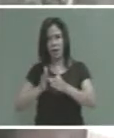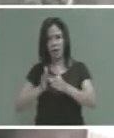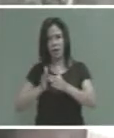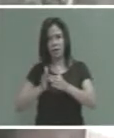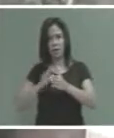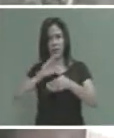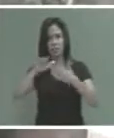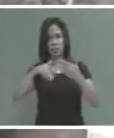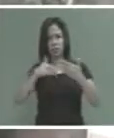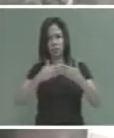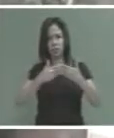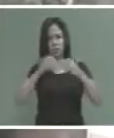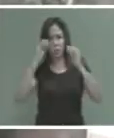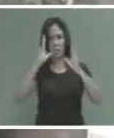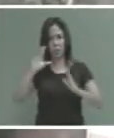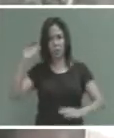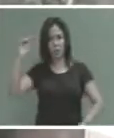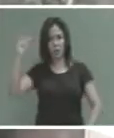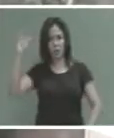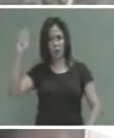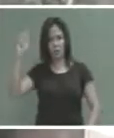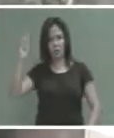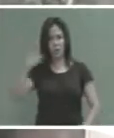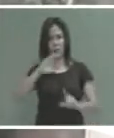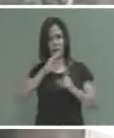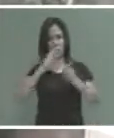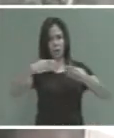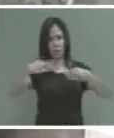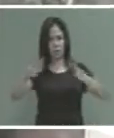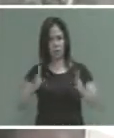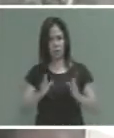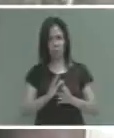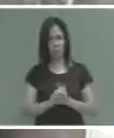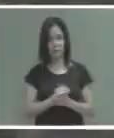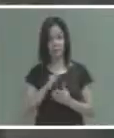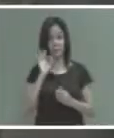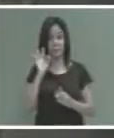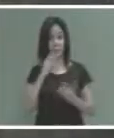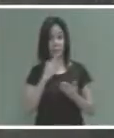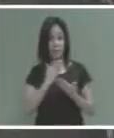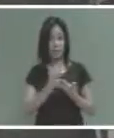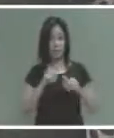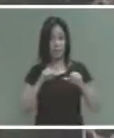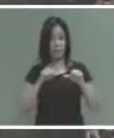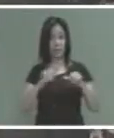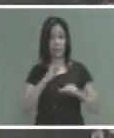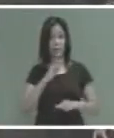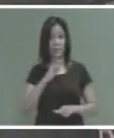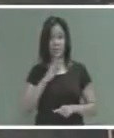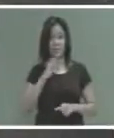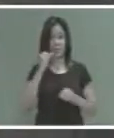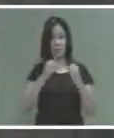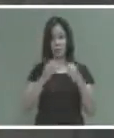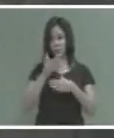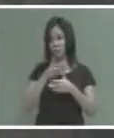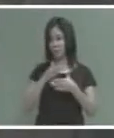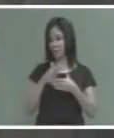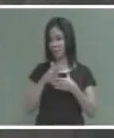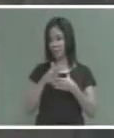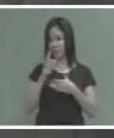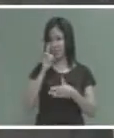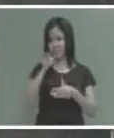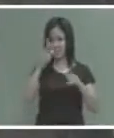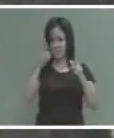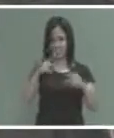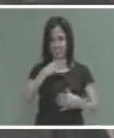la nación, pues para la cultura panameña. Entendido. En eso andamos. Muy bien, continuaremos hablando ya en el último segmento. Está